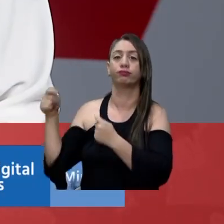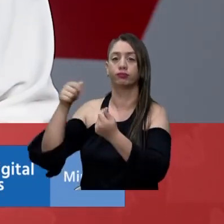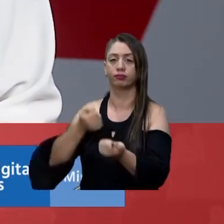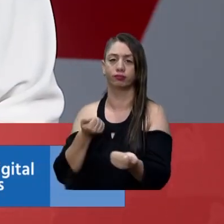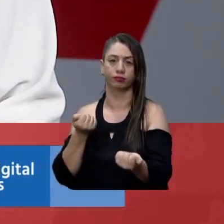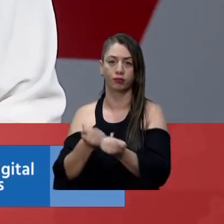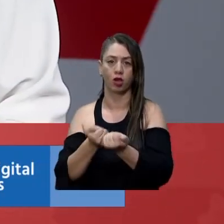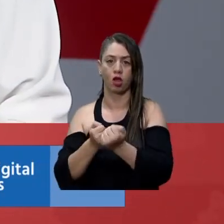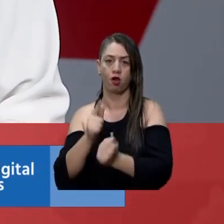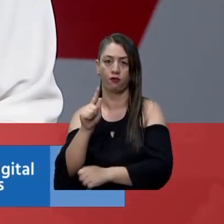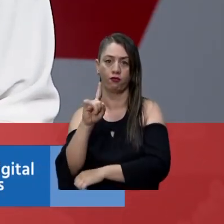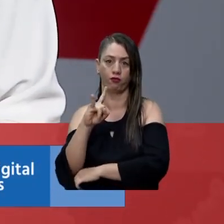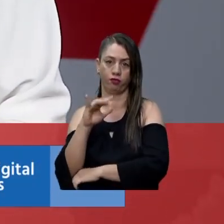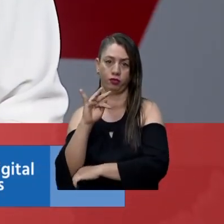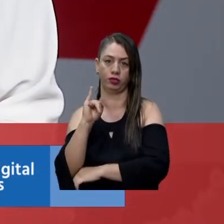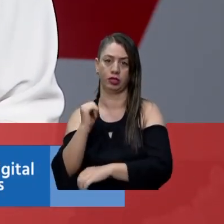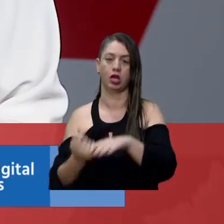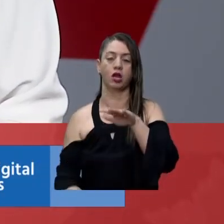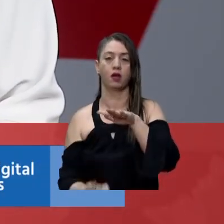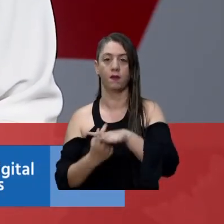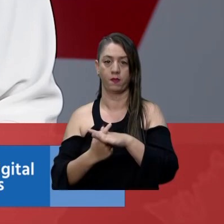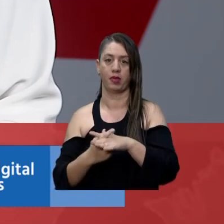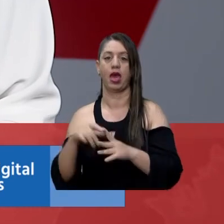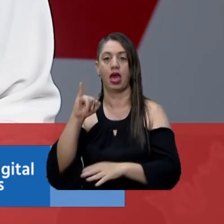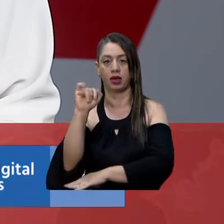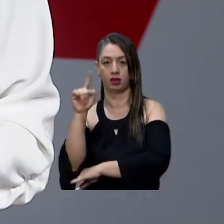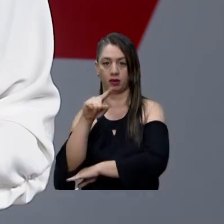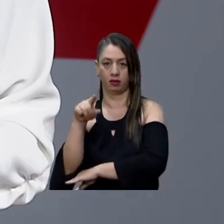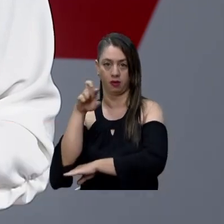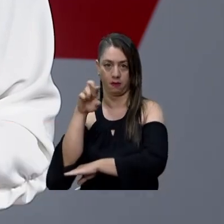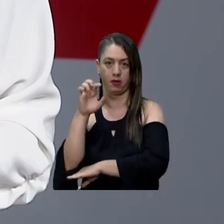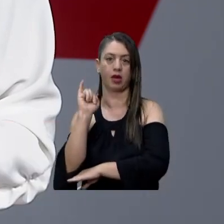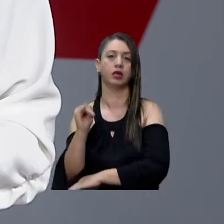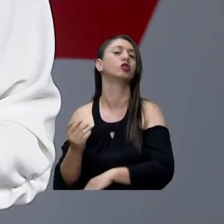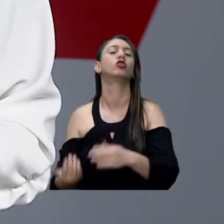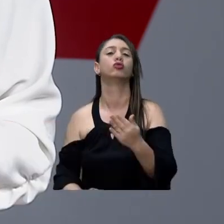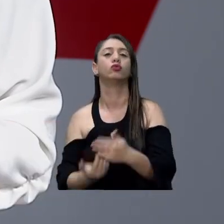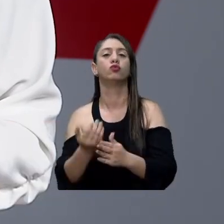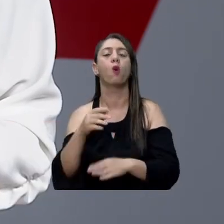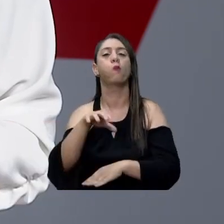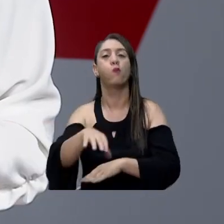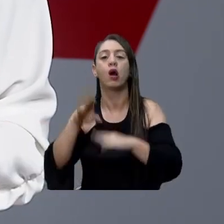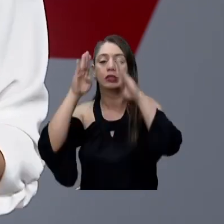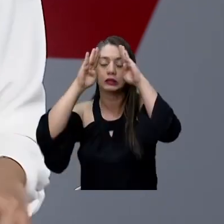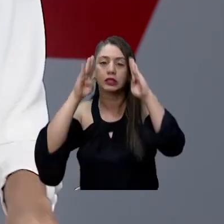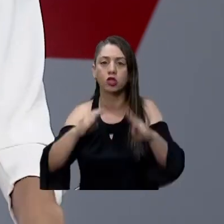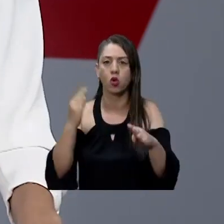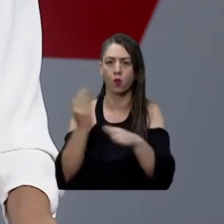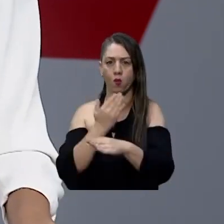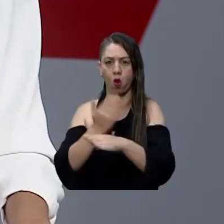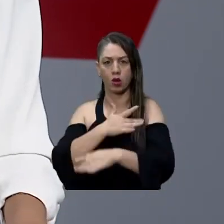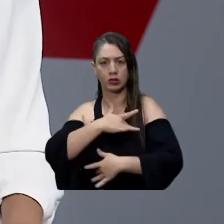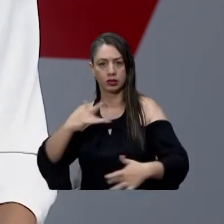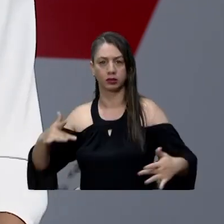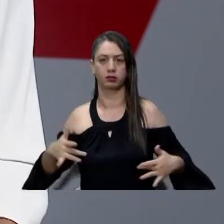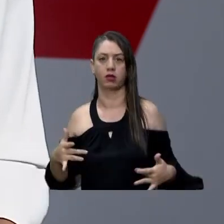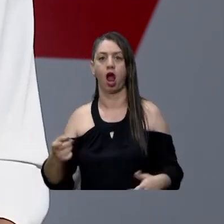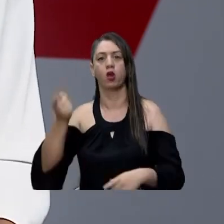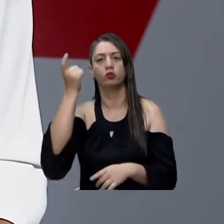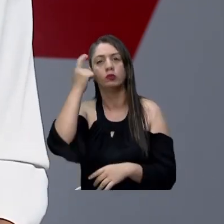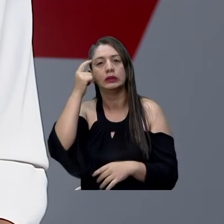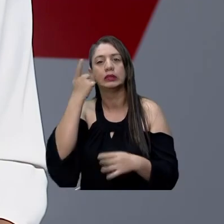recursos del FUTIC. Fue inaugurada una IPS en la Comuna 9 de Cali, especializada en atención de problemas de salud mental